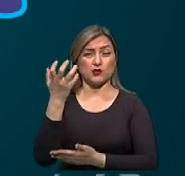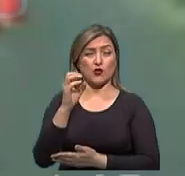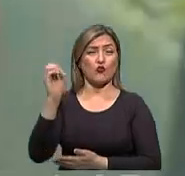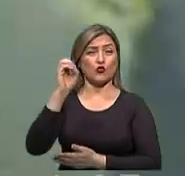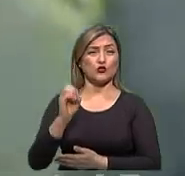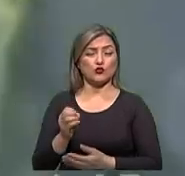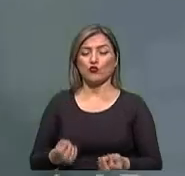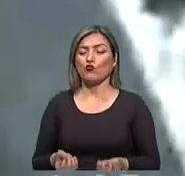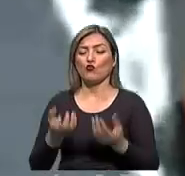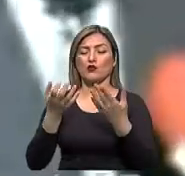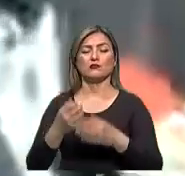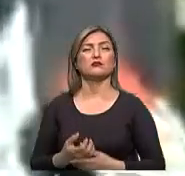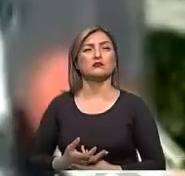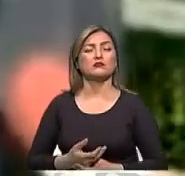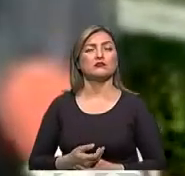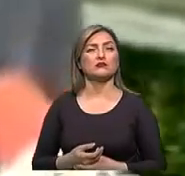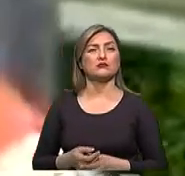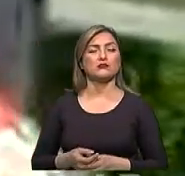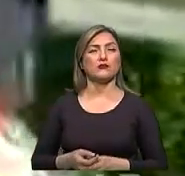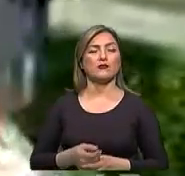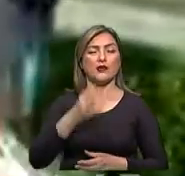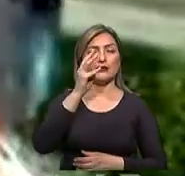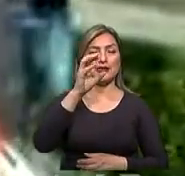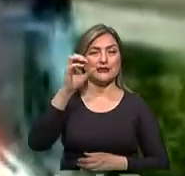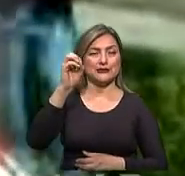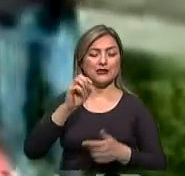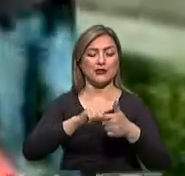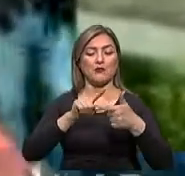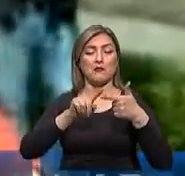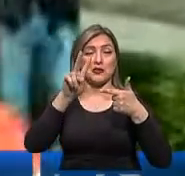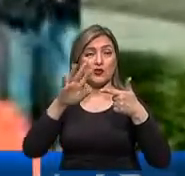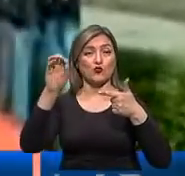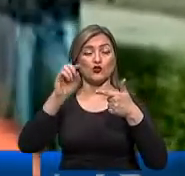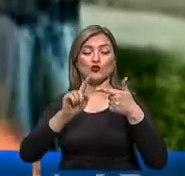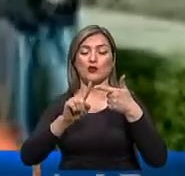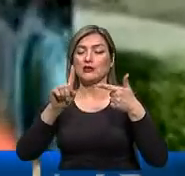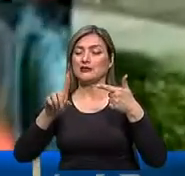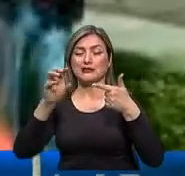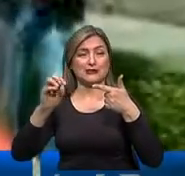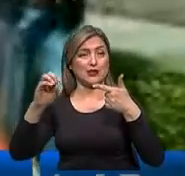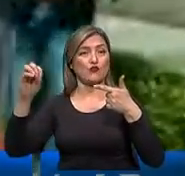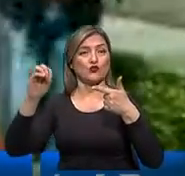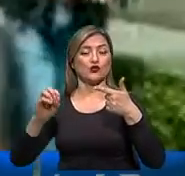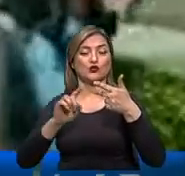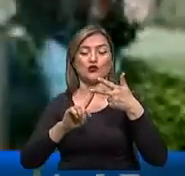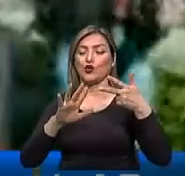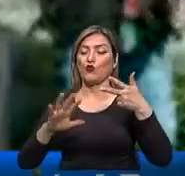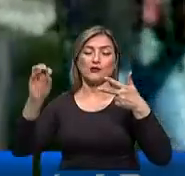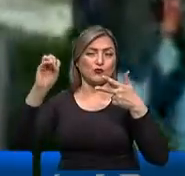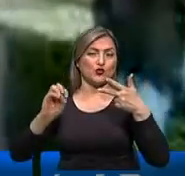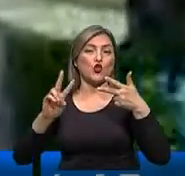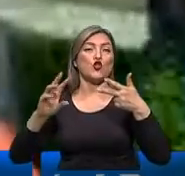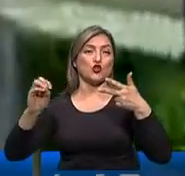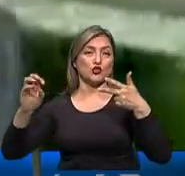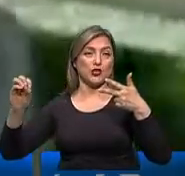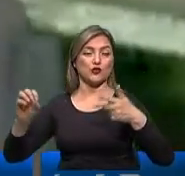decir, ¿cuánto? 15% 60, el 25 sería 100 y el 50 sería